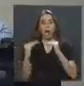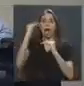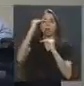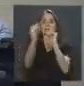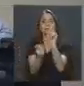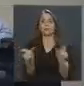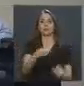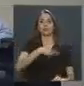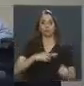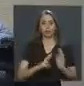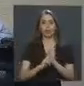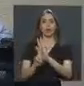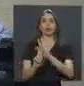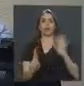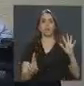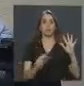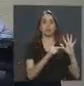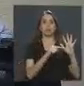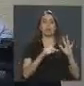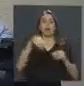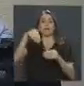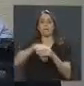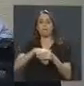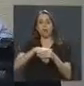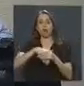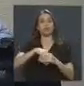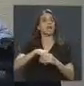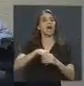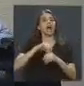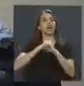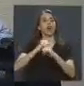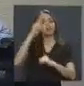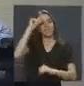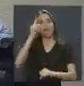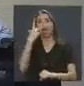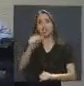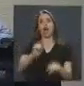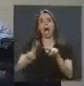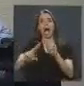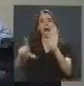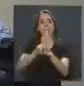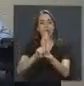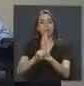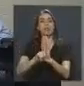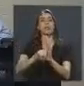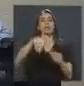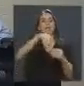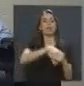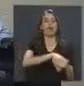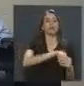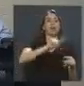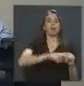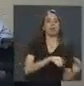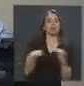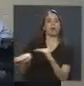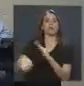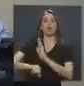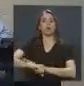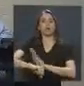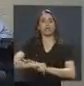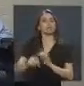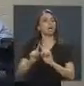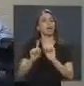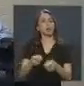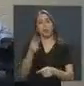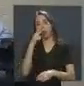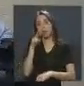que representamos. Y votar en contra de la idea de legislar es votar nuevamente con la derecha, de la misma forma como hemos